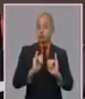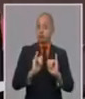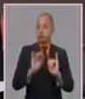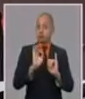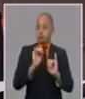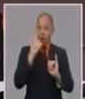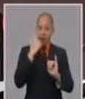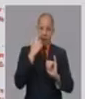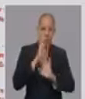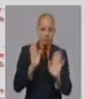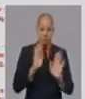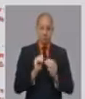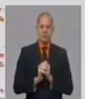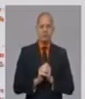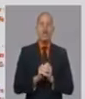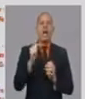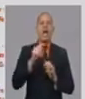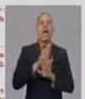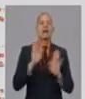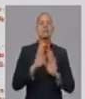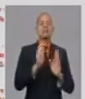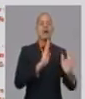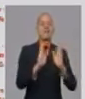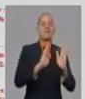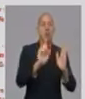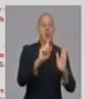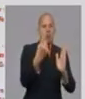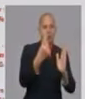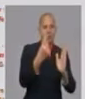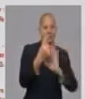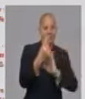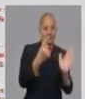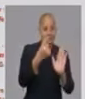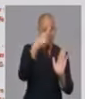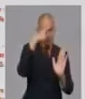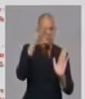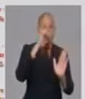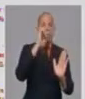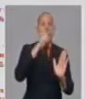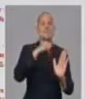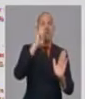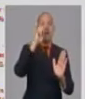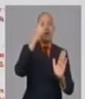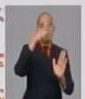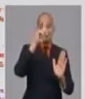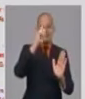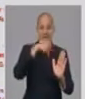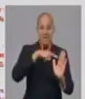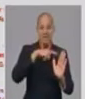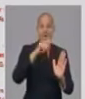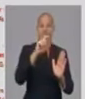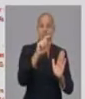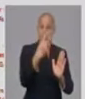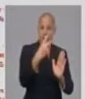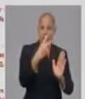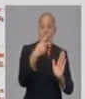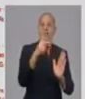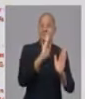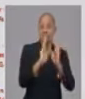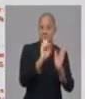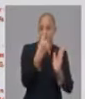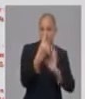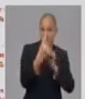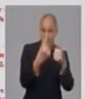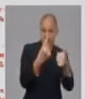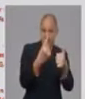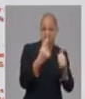de Vacuna, las fases preclínicas y clínicas, fase 1 de Soberana 02, han demostrado seguridad y efectividad en